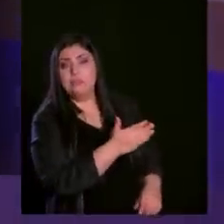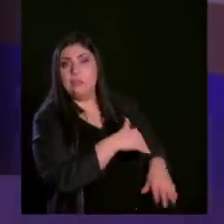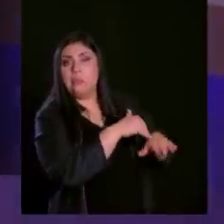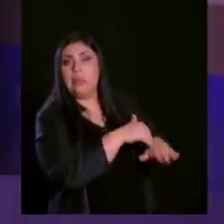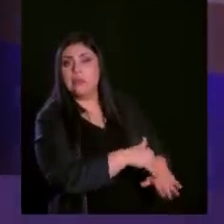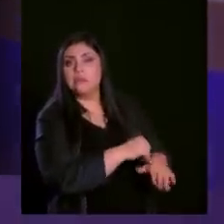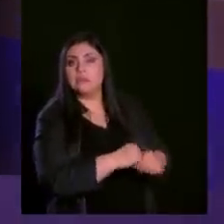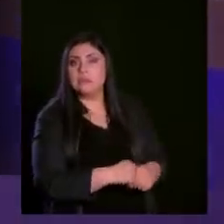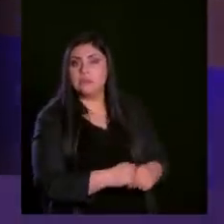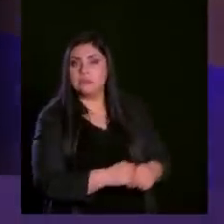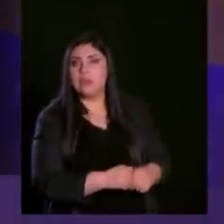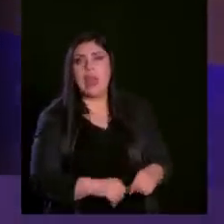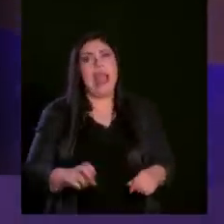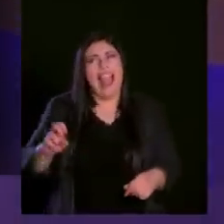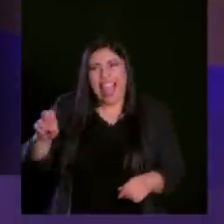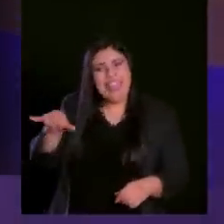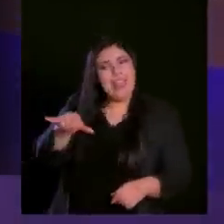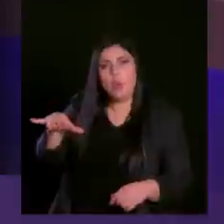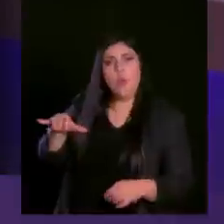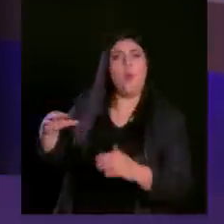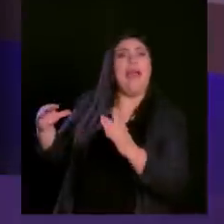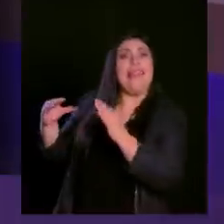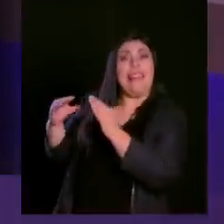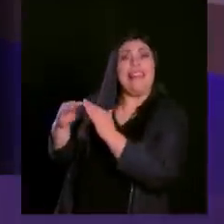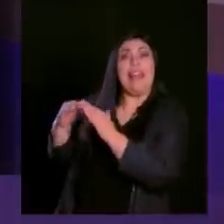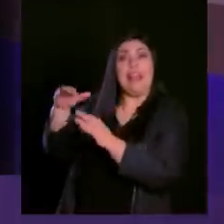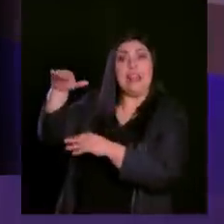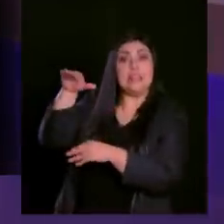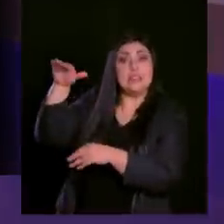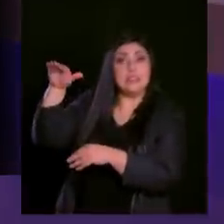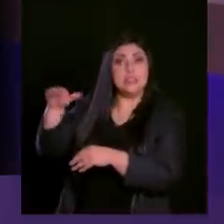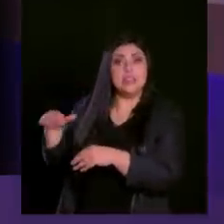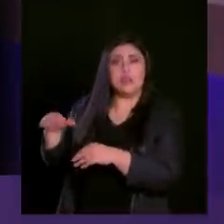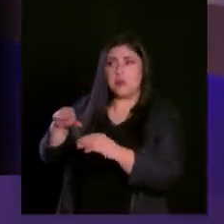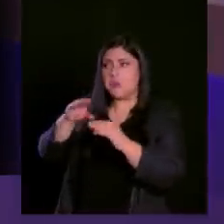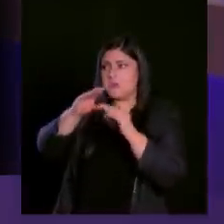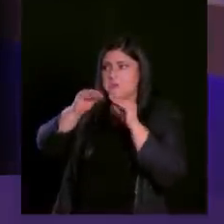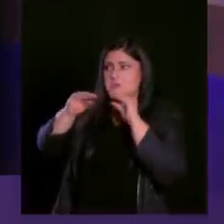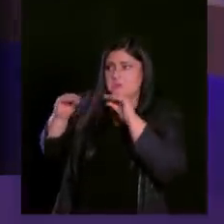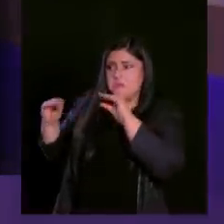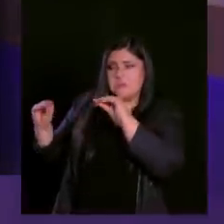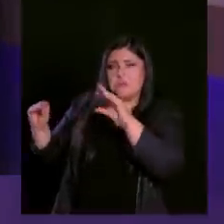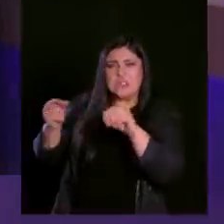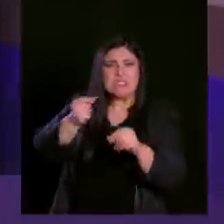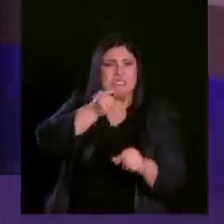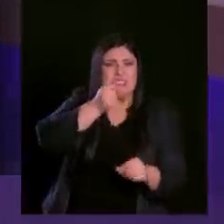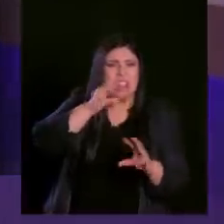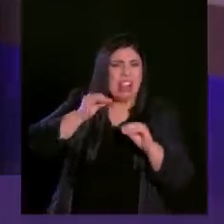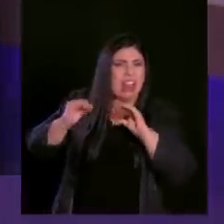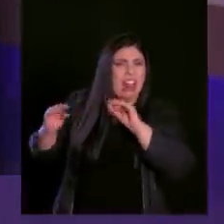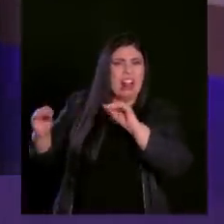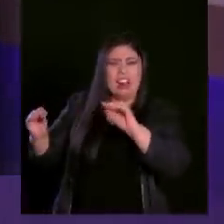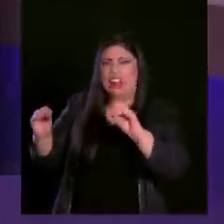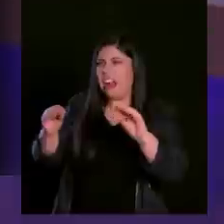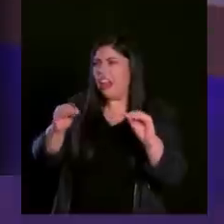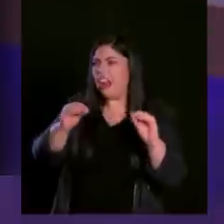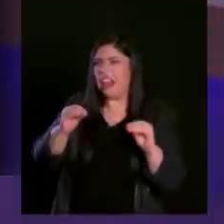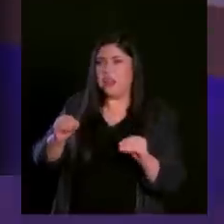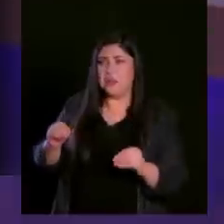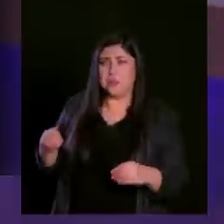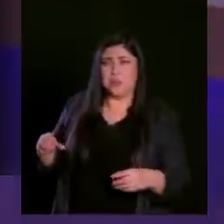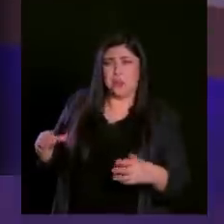al ver esto todos murmuran diciendo que había entrado por ser con un hombre pecador entonces Zaqueo puesto en pie dijo al señor